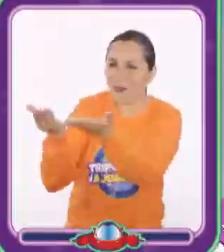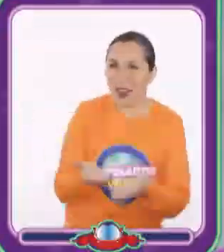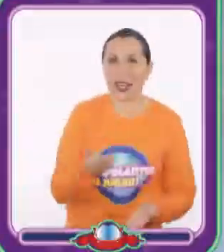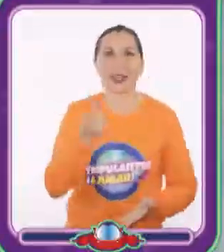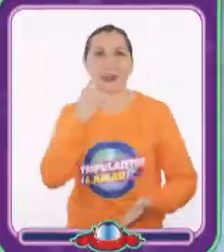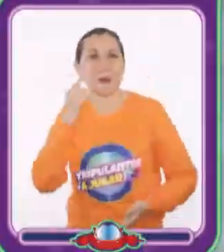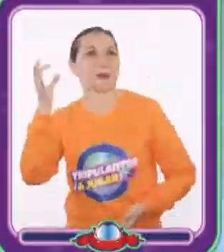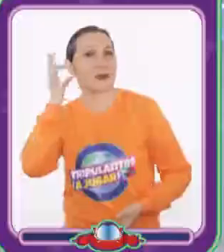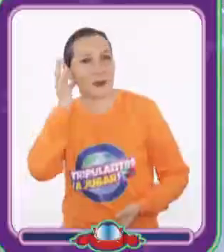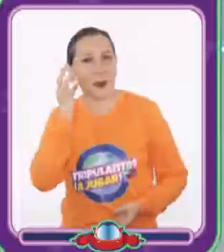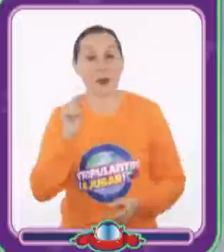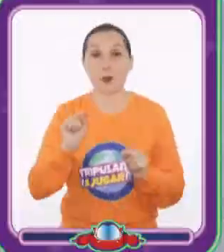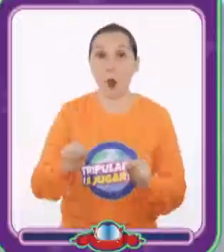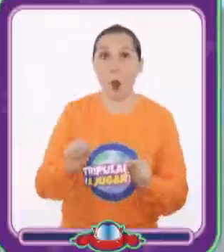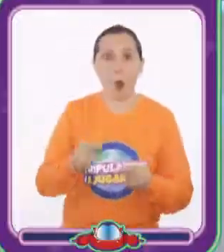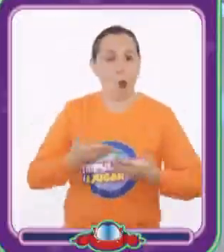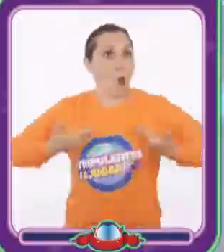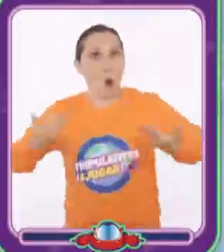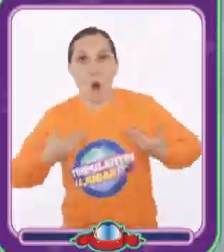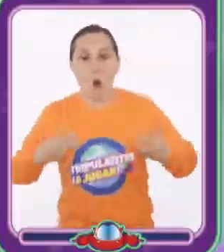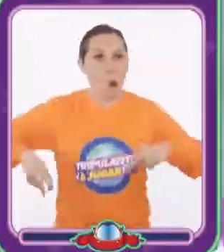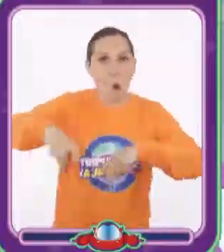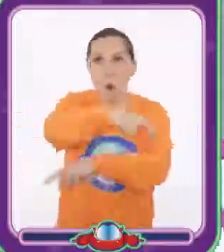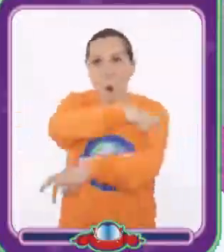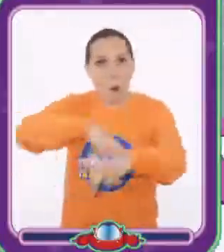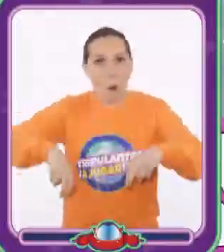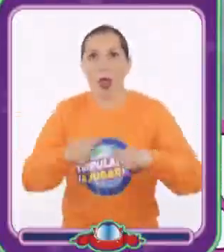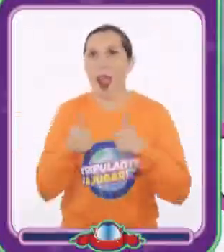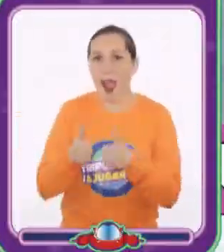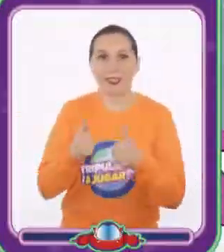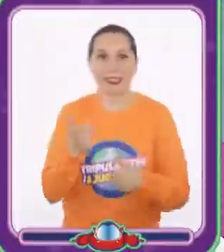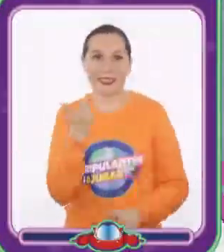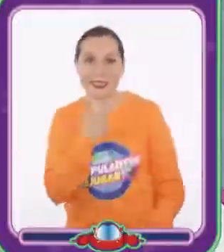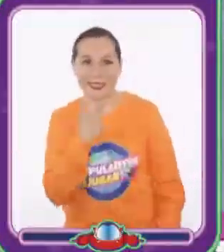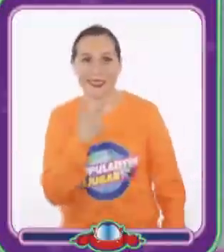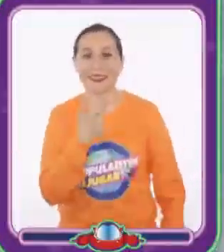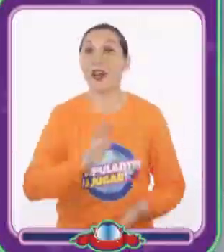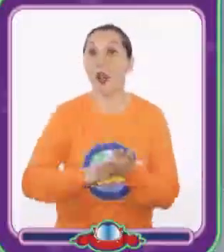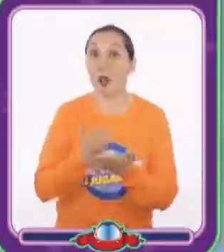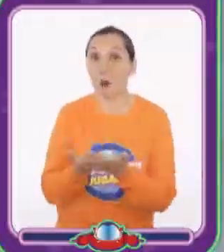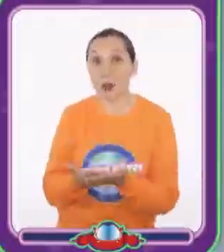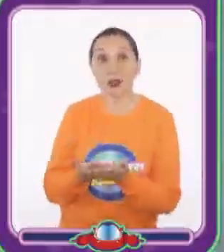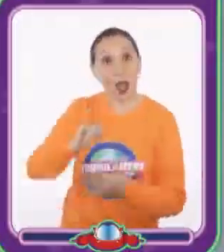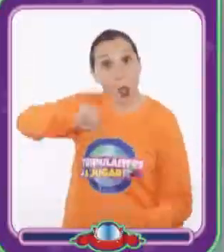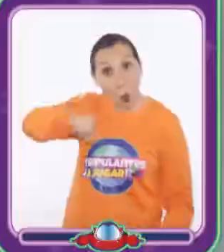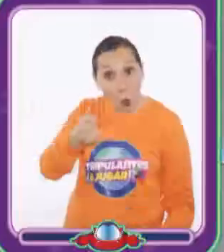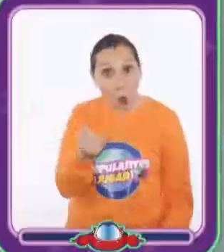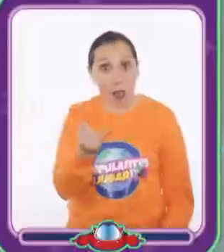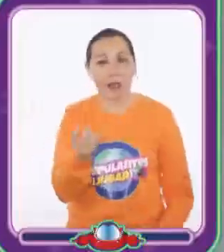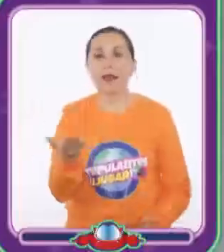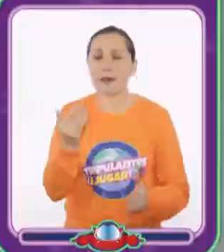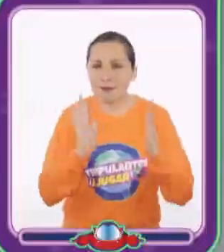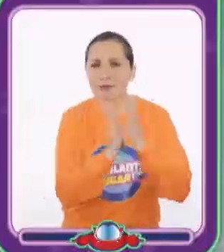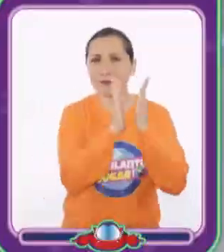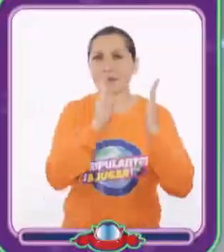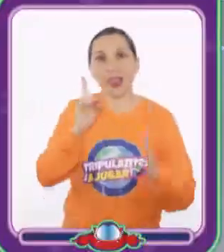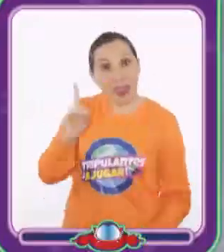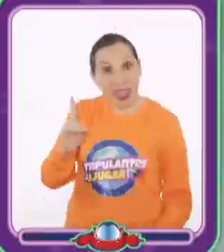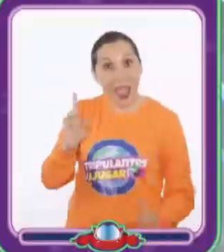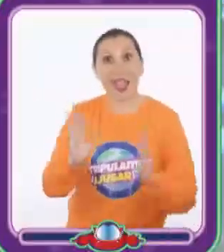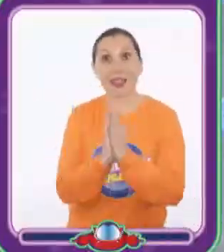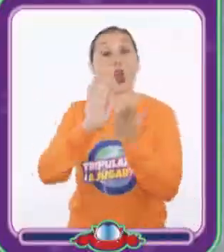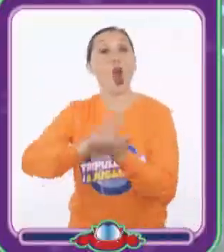¡Bienvenidas, bienvenidos! ¡Ay, pero cuánta energía! ¡Eso es! ¿Cómo estás, Juliana? Dame esos 10. ¿Cómo estás,